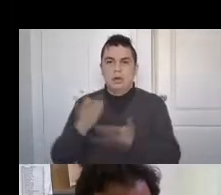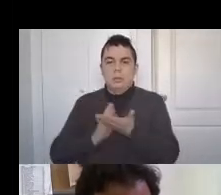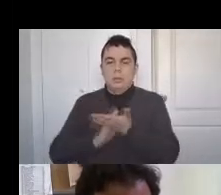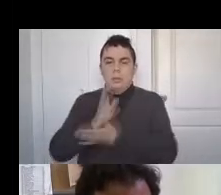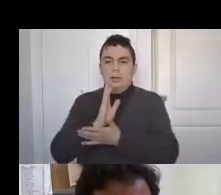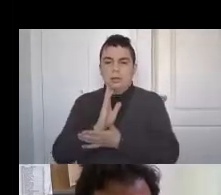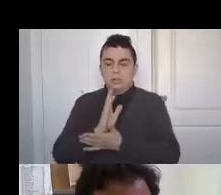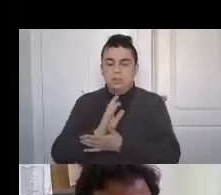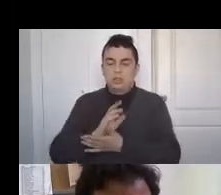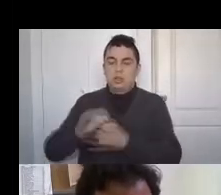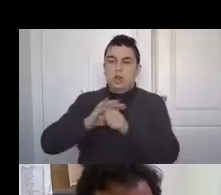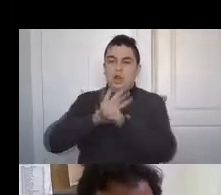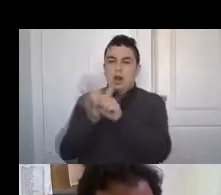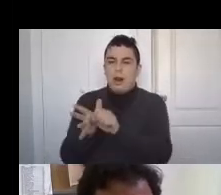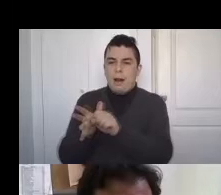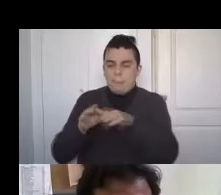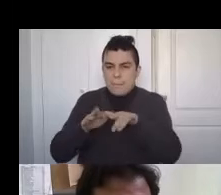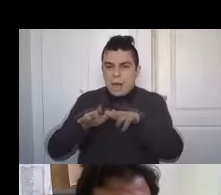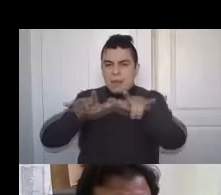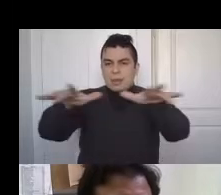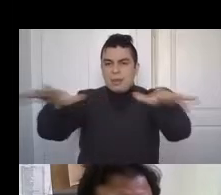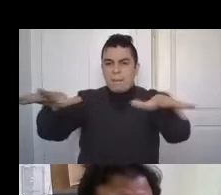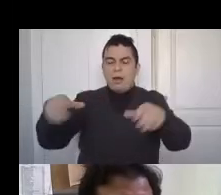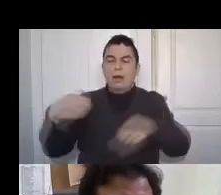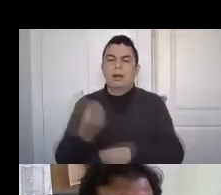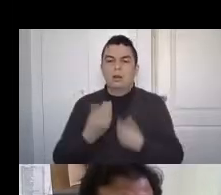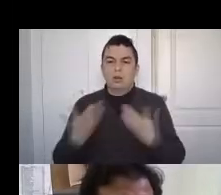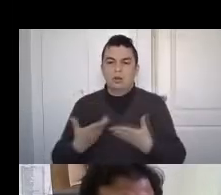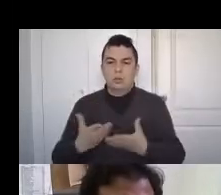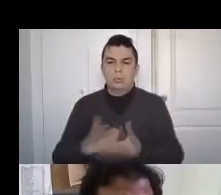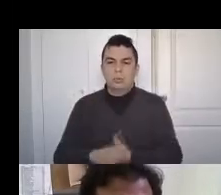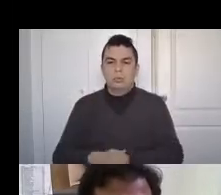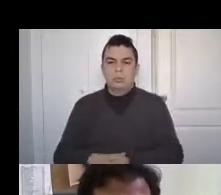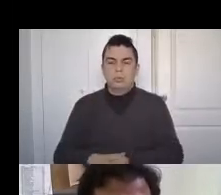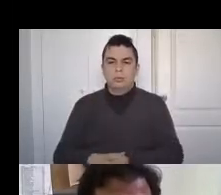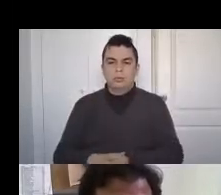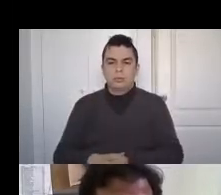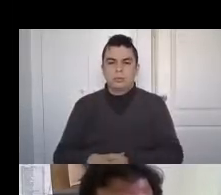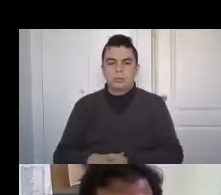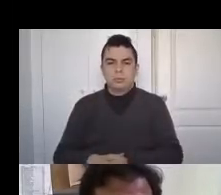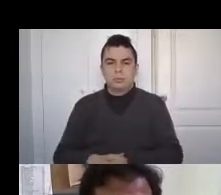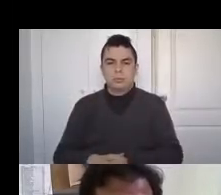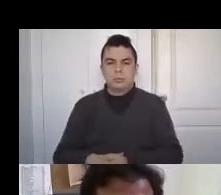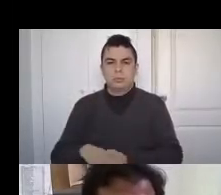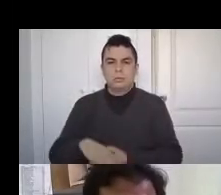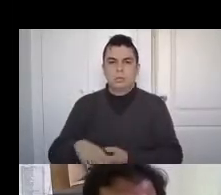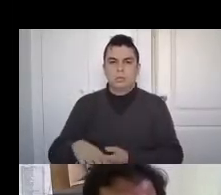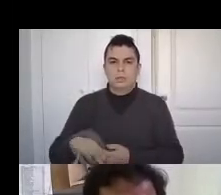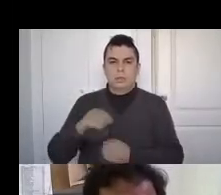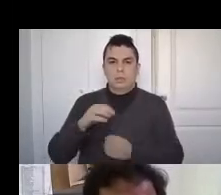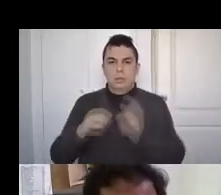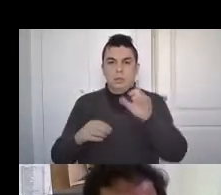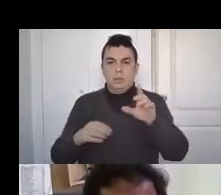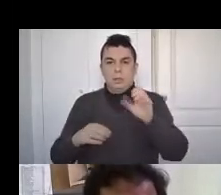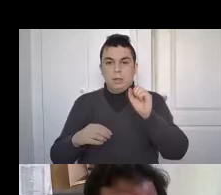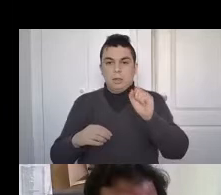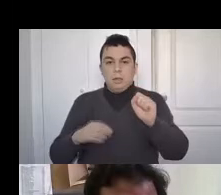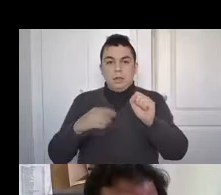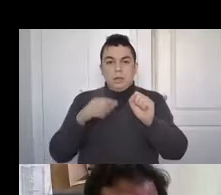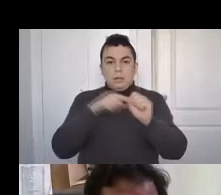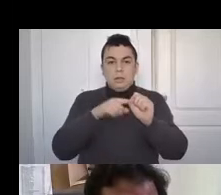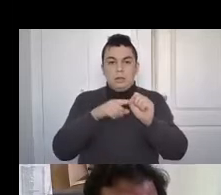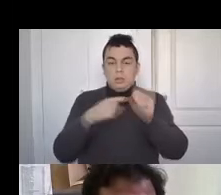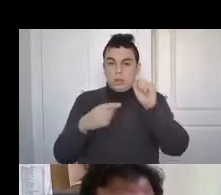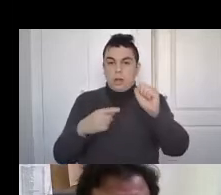A, que es básicamente, ¿cierto?, que tenía la mutación D en la